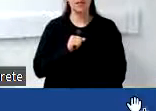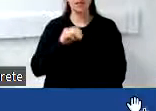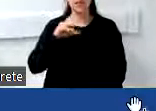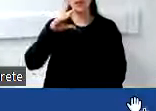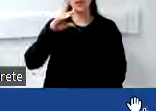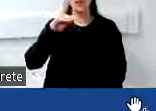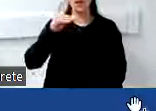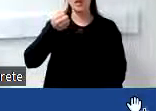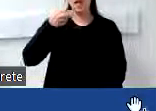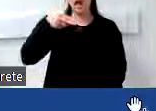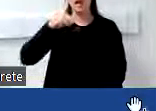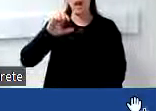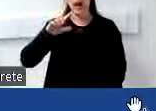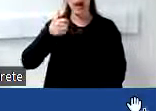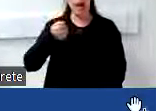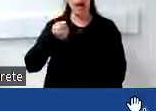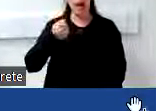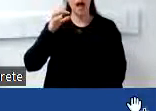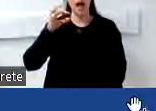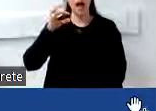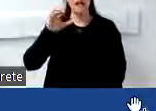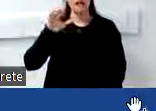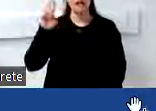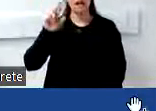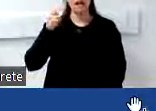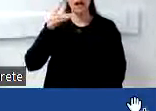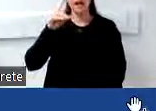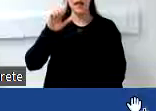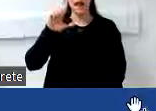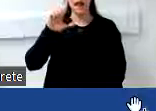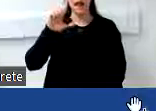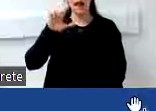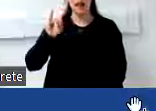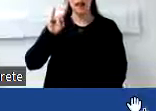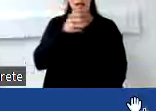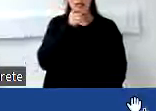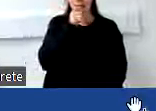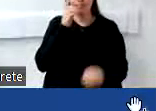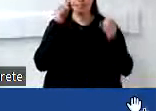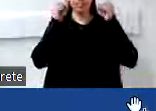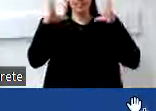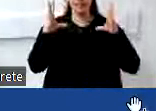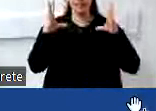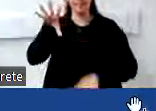Daniela Serradelli, no sé si nos escuchás, que tenés el micrófono abierto.